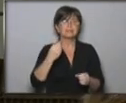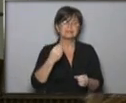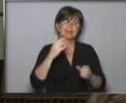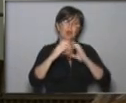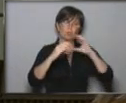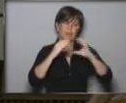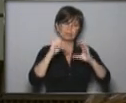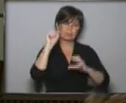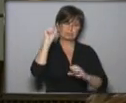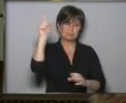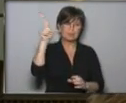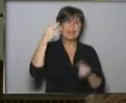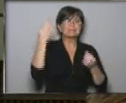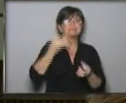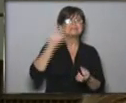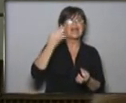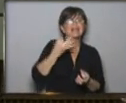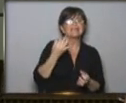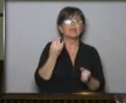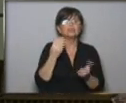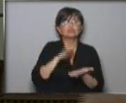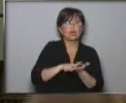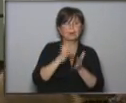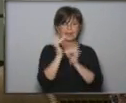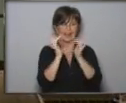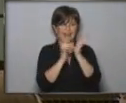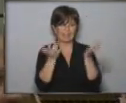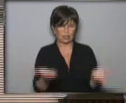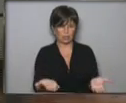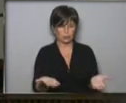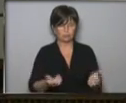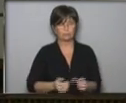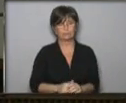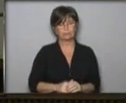medios especializados en temas religiosos.